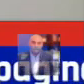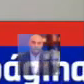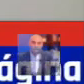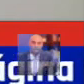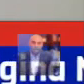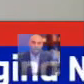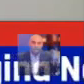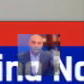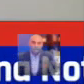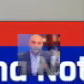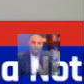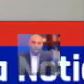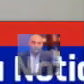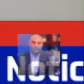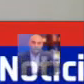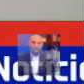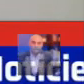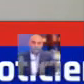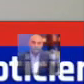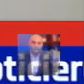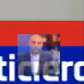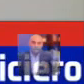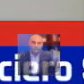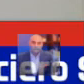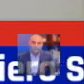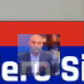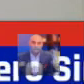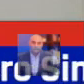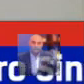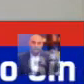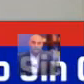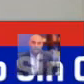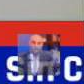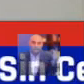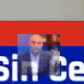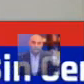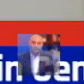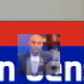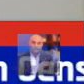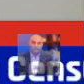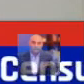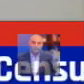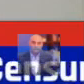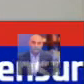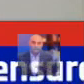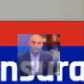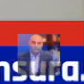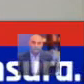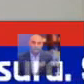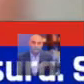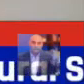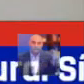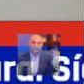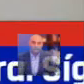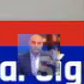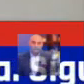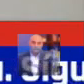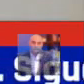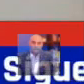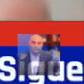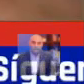ahí una voz crítica, porque no se trata de oprimir a ninguna